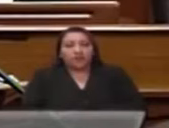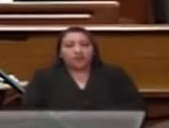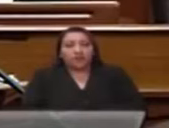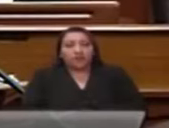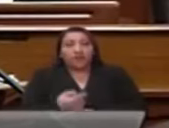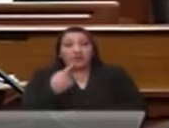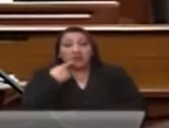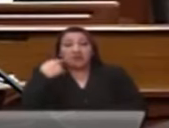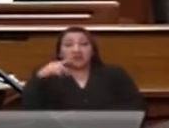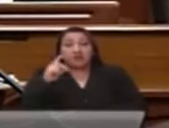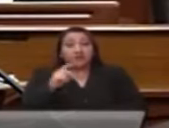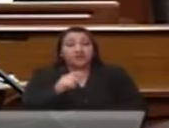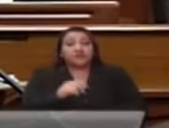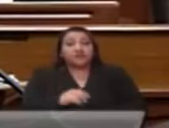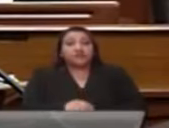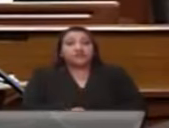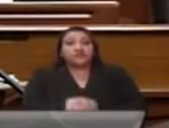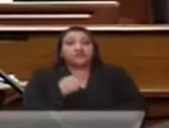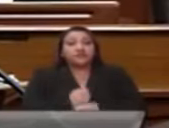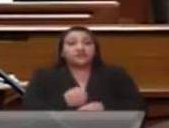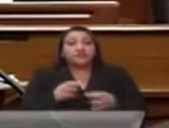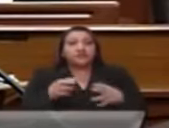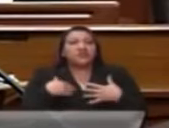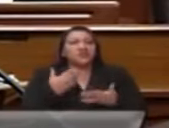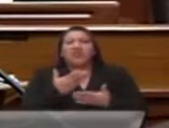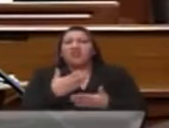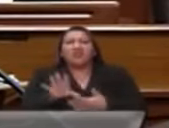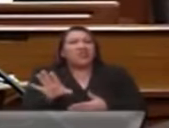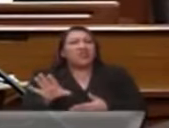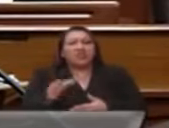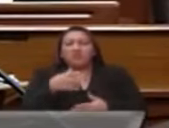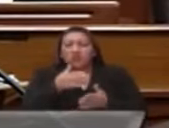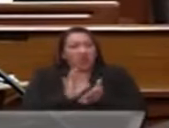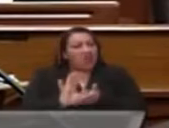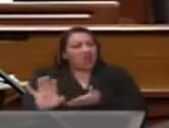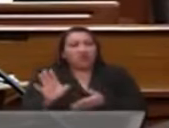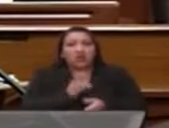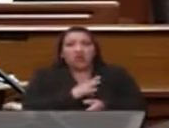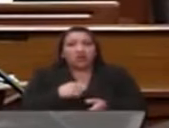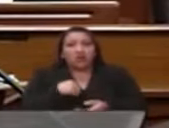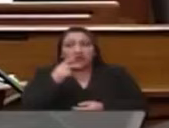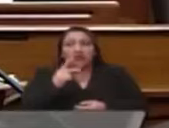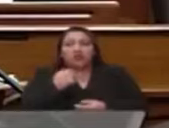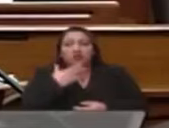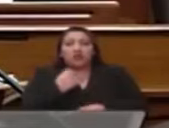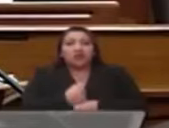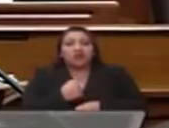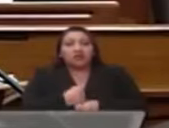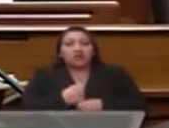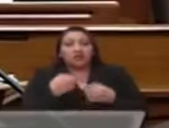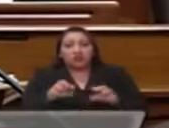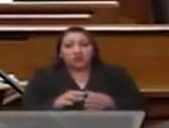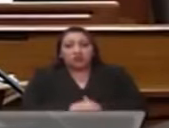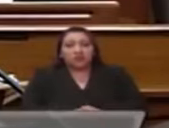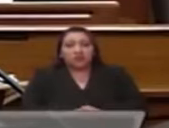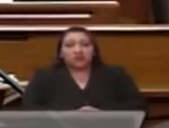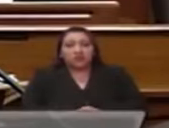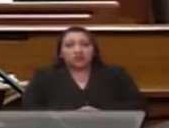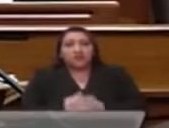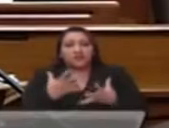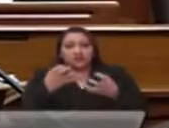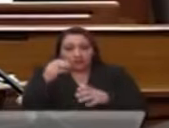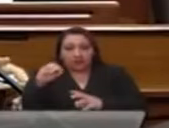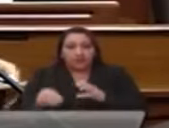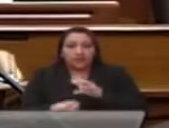Los peores funcionarios públicos los queremos fuera, muy lejos del Estado. Los mejores funcionarios públicos los